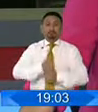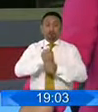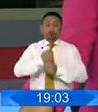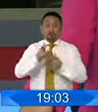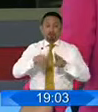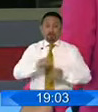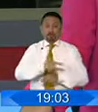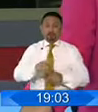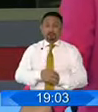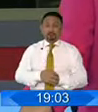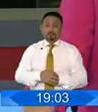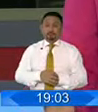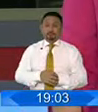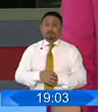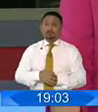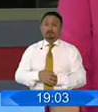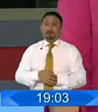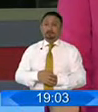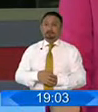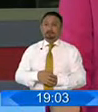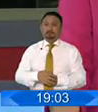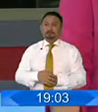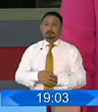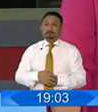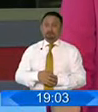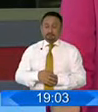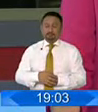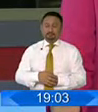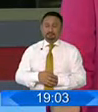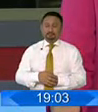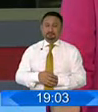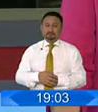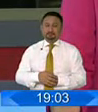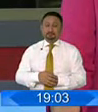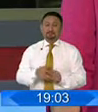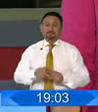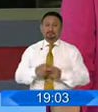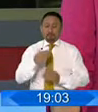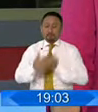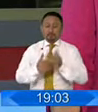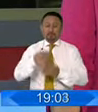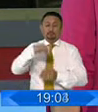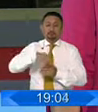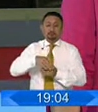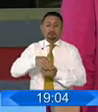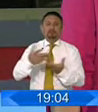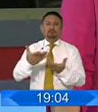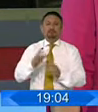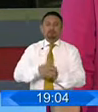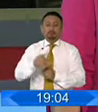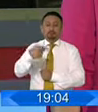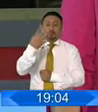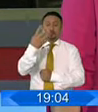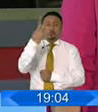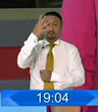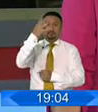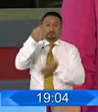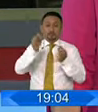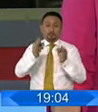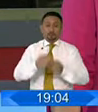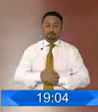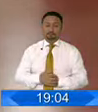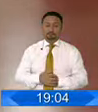consulta popular y referéndum. Distintas entidades unieron esfuerzos para llevar a cabo el proceso electoral que se desarrollará el próximo 4 de febrero.